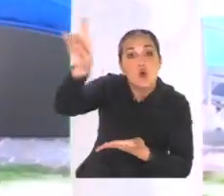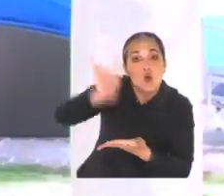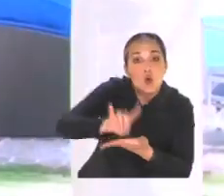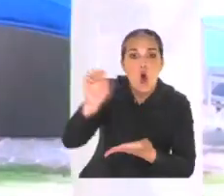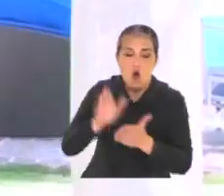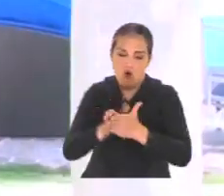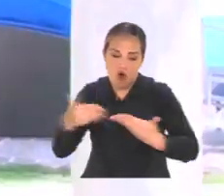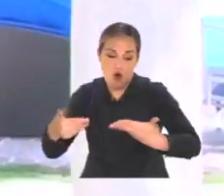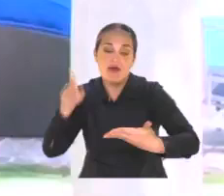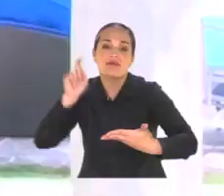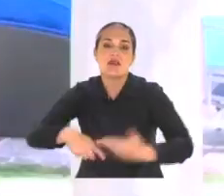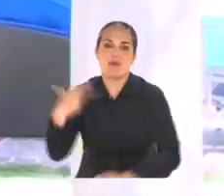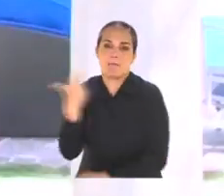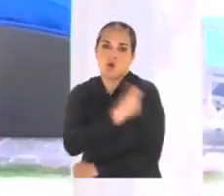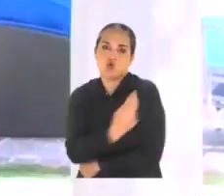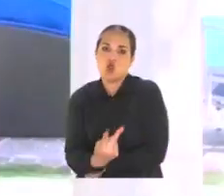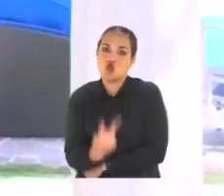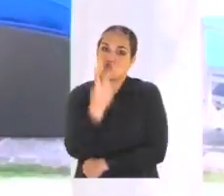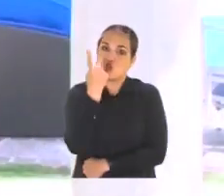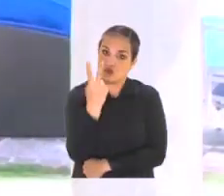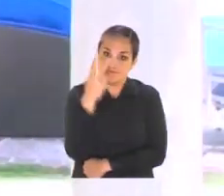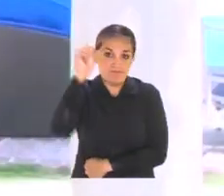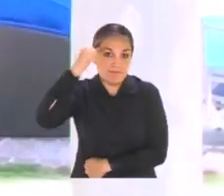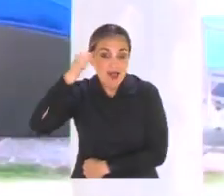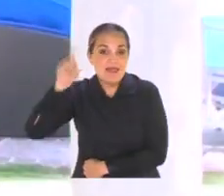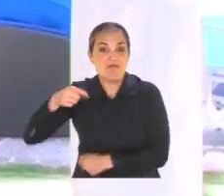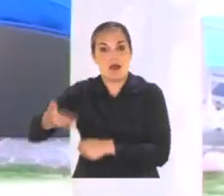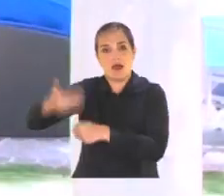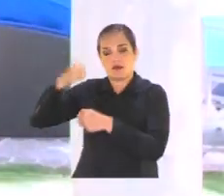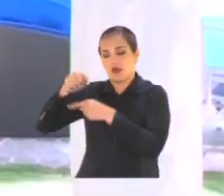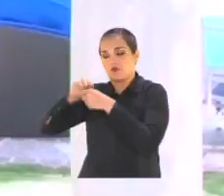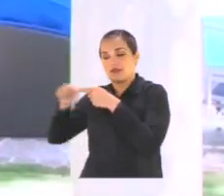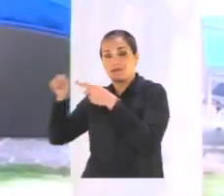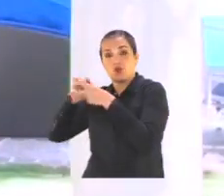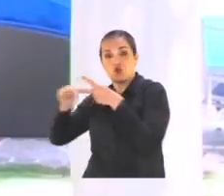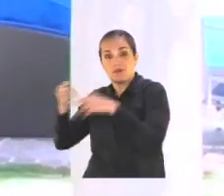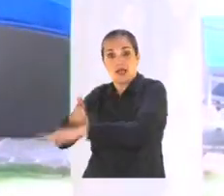mínimo 14 días de vacunación de la segunda dosis o, en caso